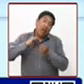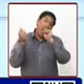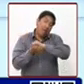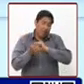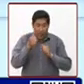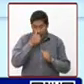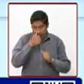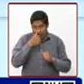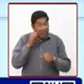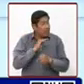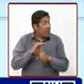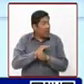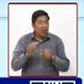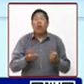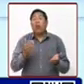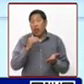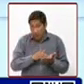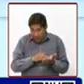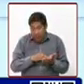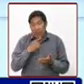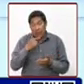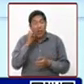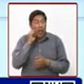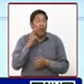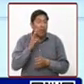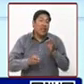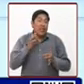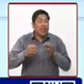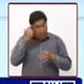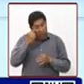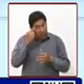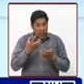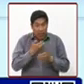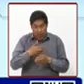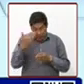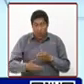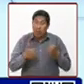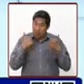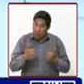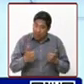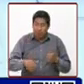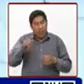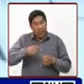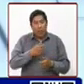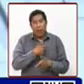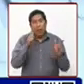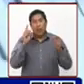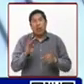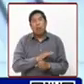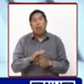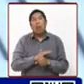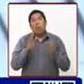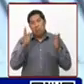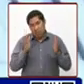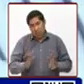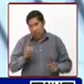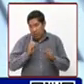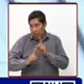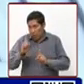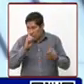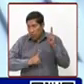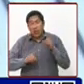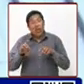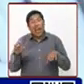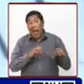gabinete repito nuevamente dice B Morales que si el gobierno quiere terminar bien su mandato tiene que librarse de ministros que en vez de